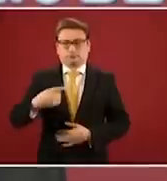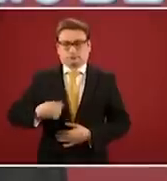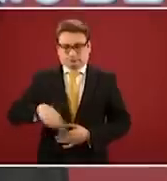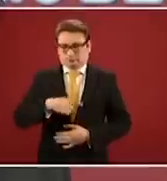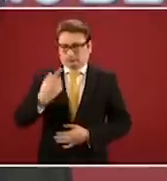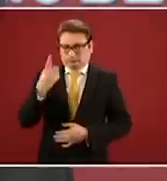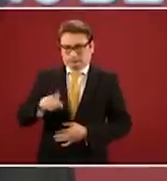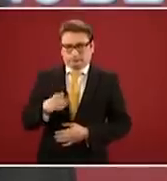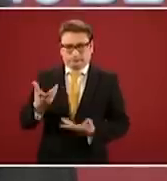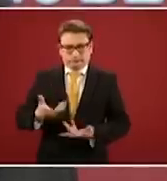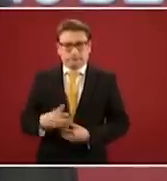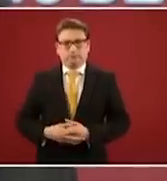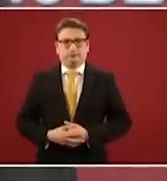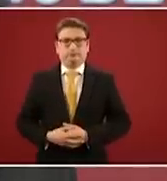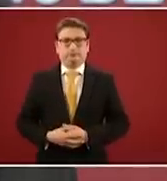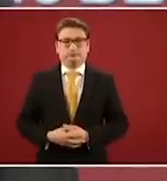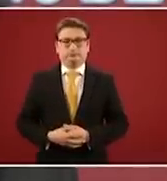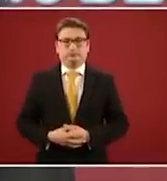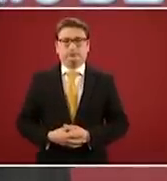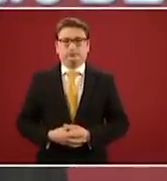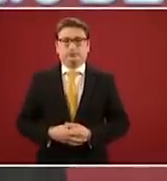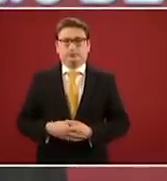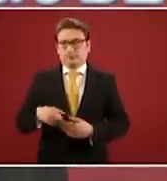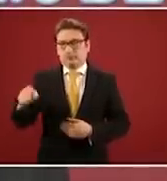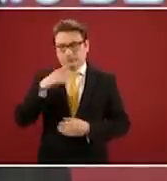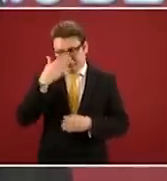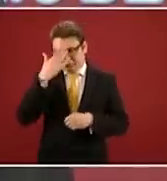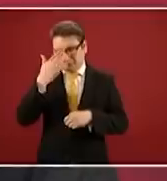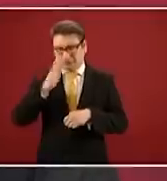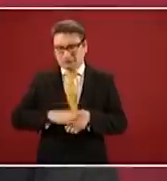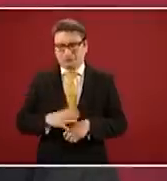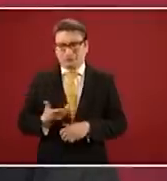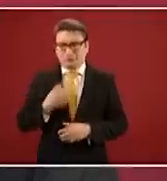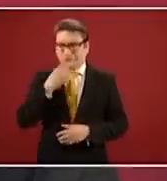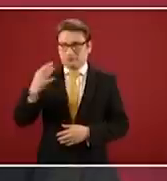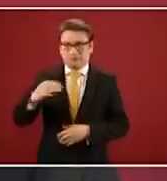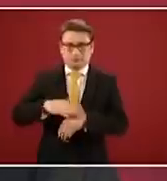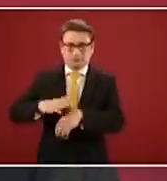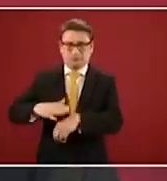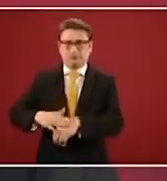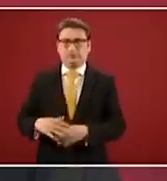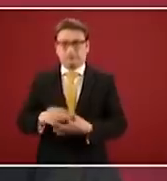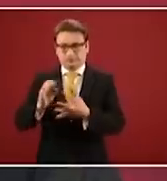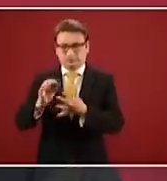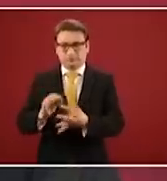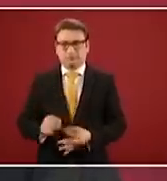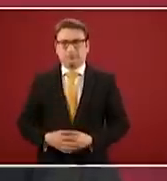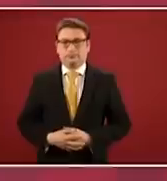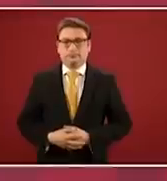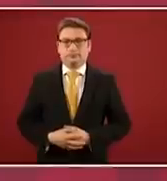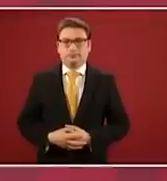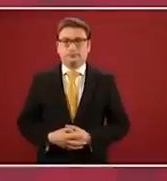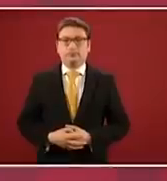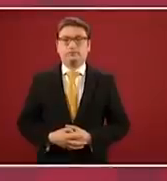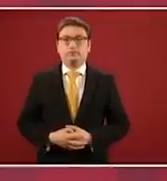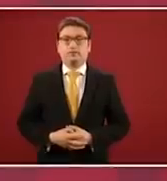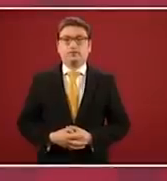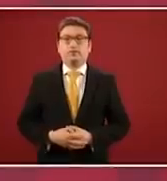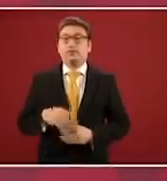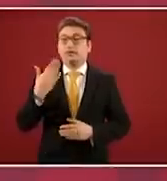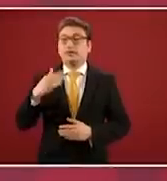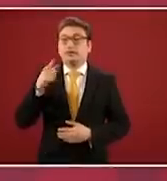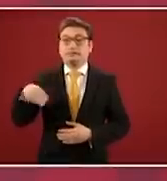instrucción, como un memorándum, en donde todos los